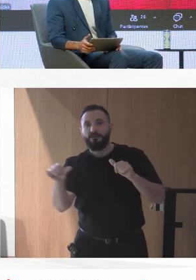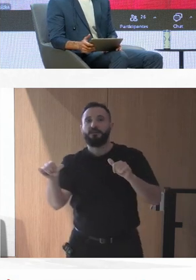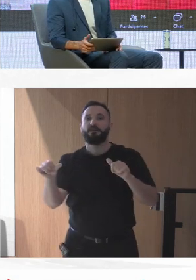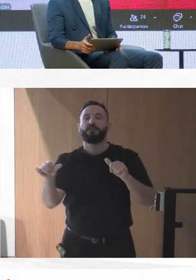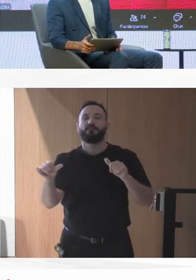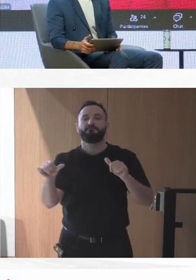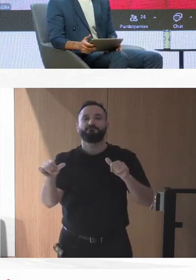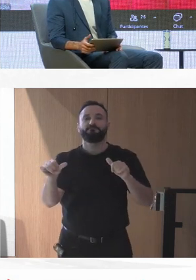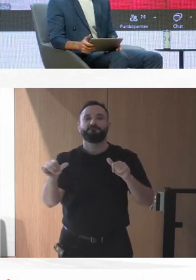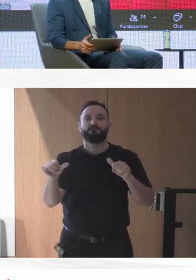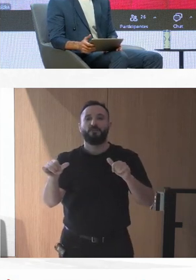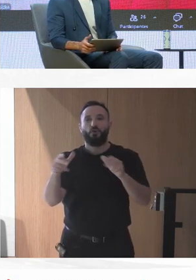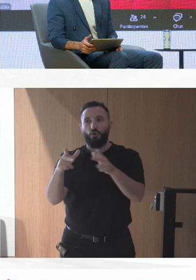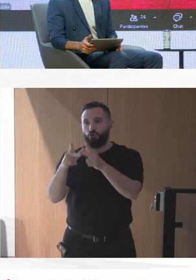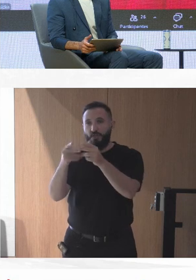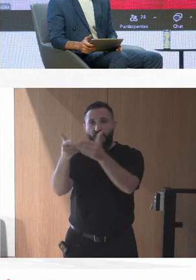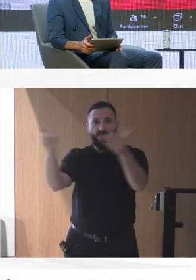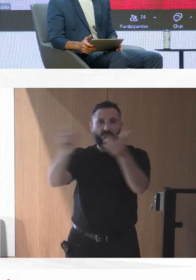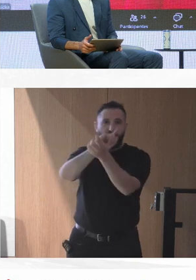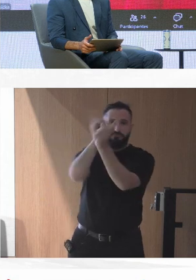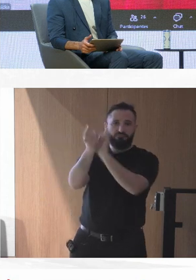a cambiar a toda la sociedad.